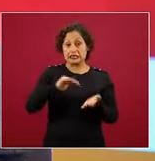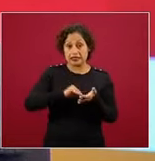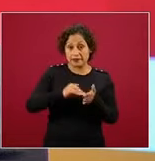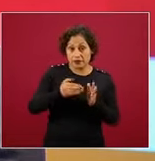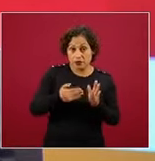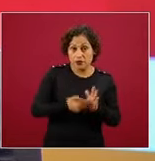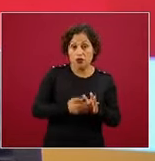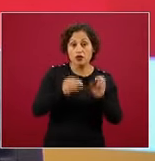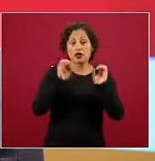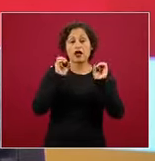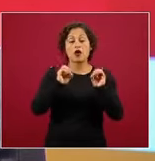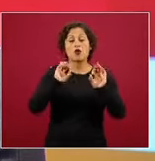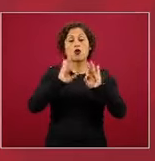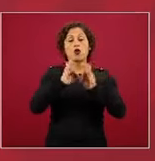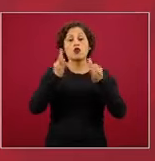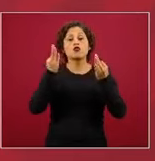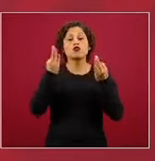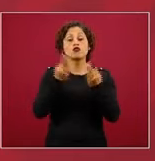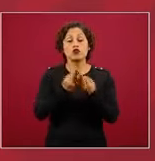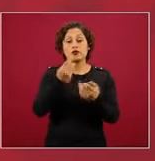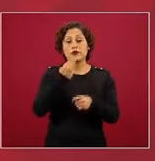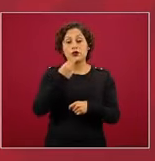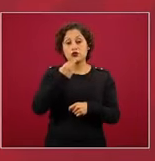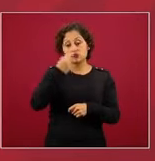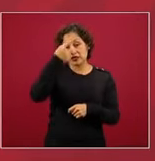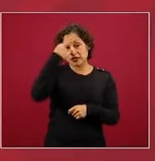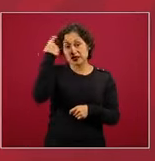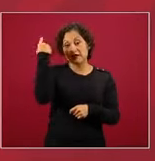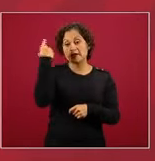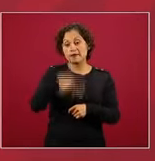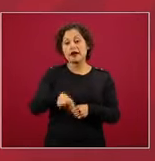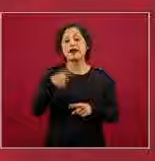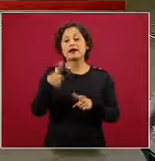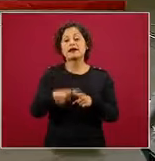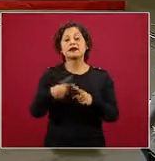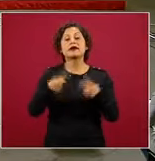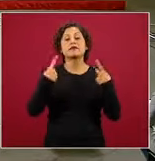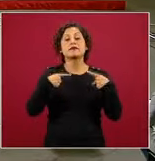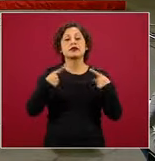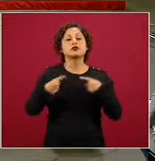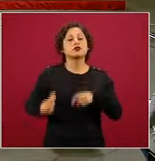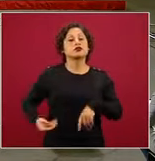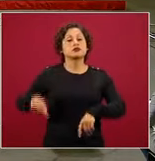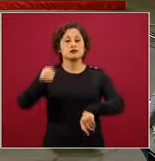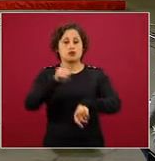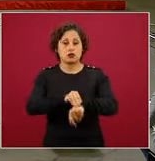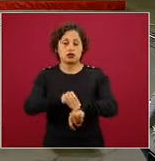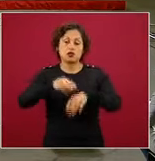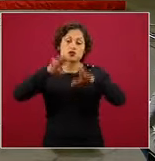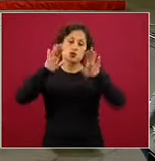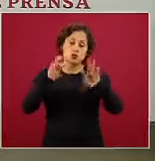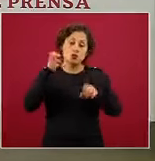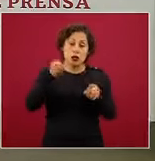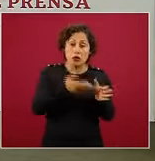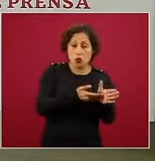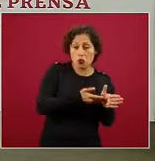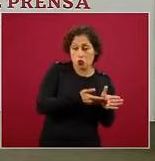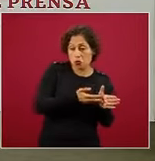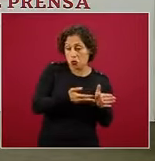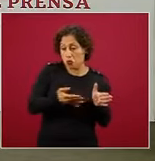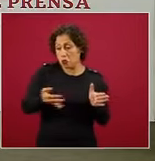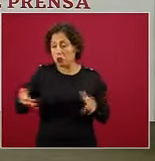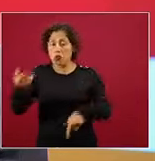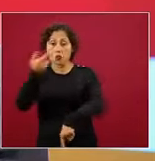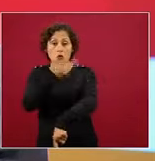para definir la población a la cual se va a aplicar la misma, y lógicamente esto llevará a toda la logística